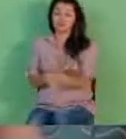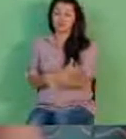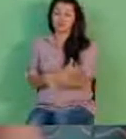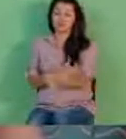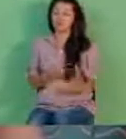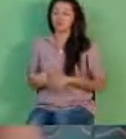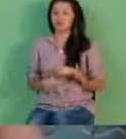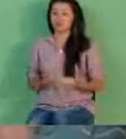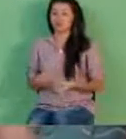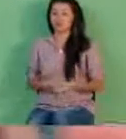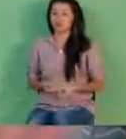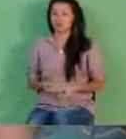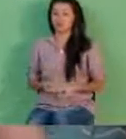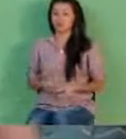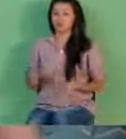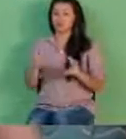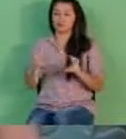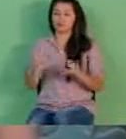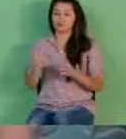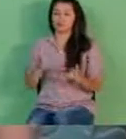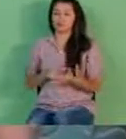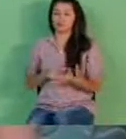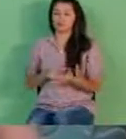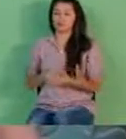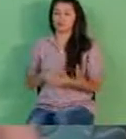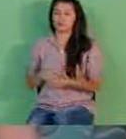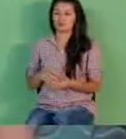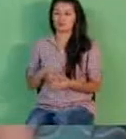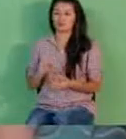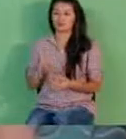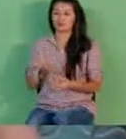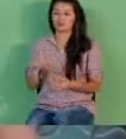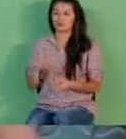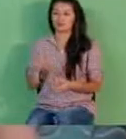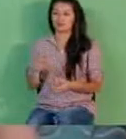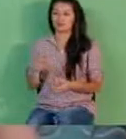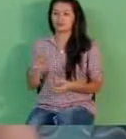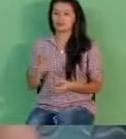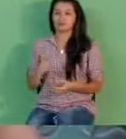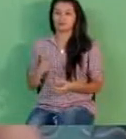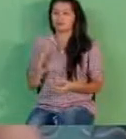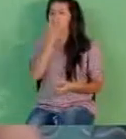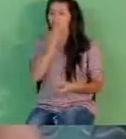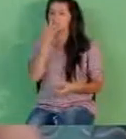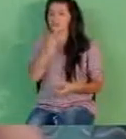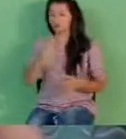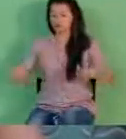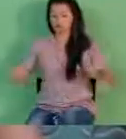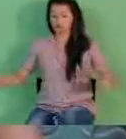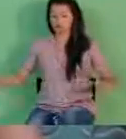pasar casos muy puntuales niños que se caen en ollas calientes Qué hace una olla caliente en el piso entonces